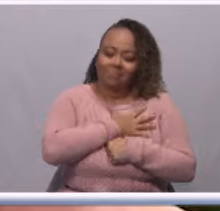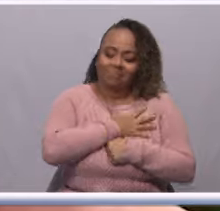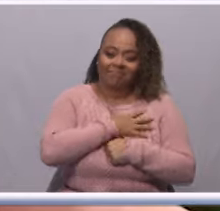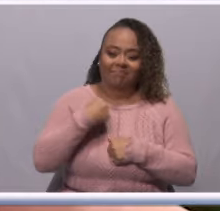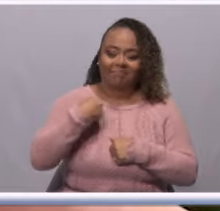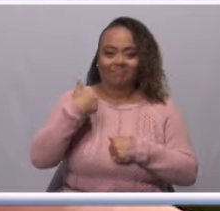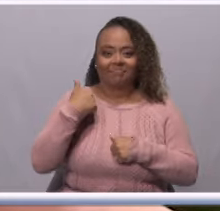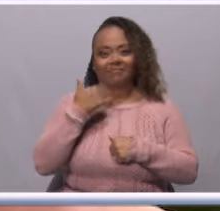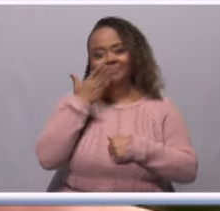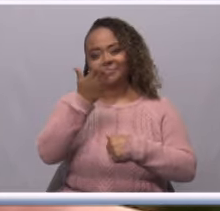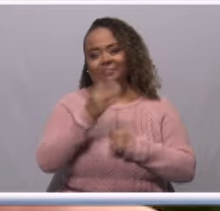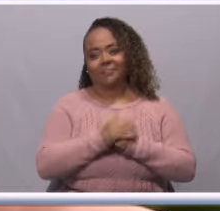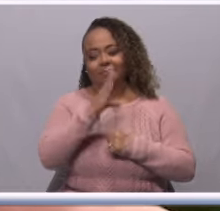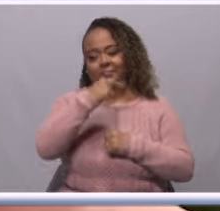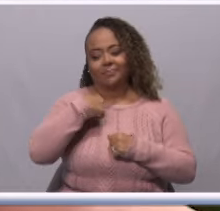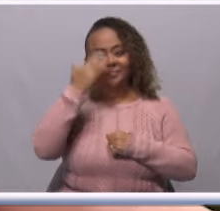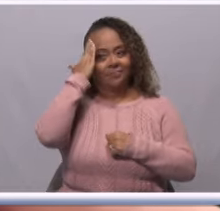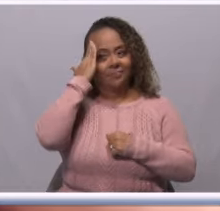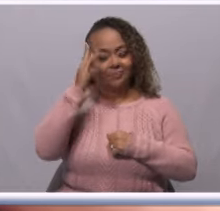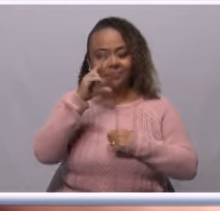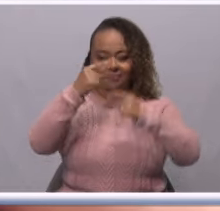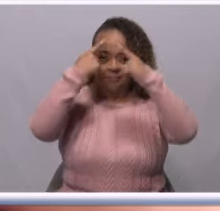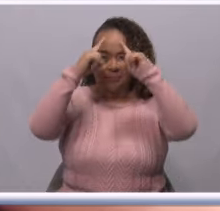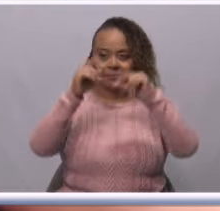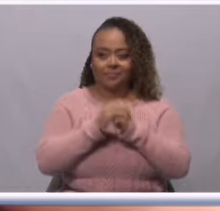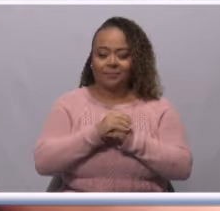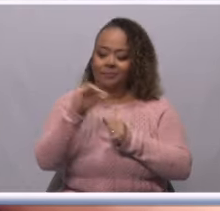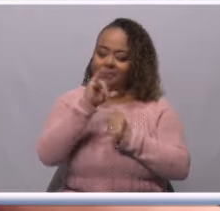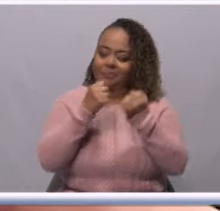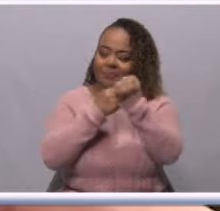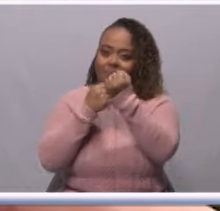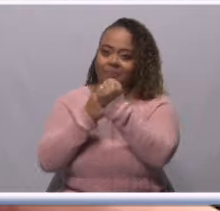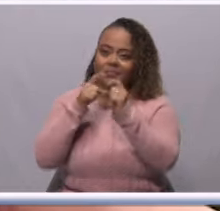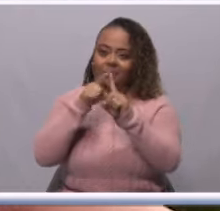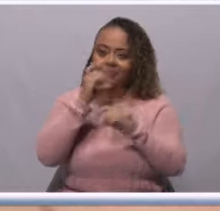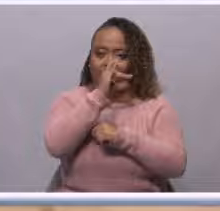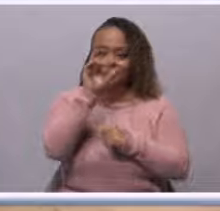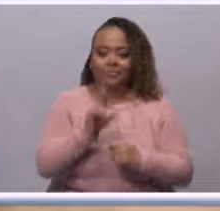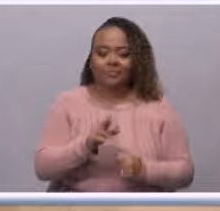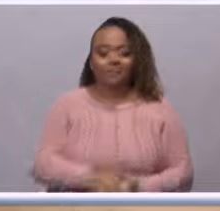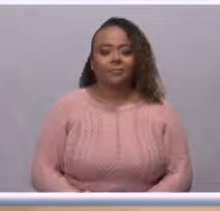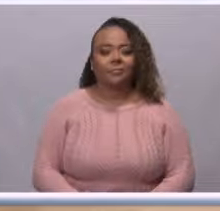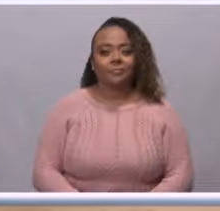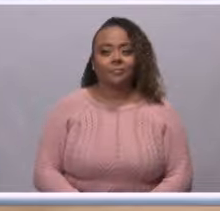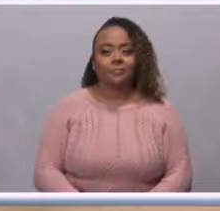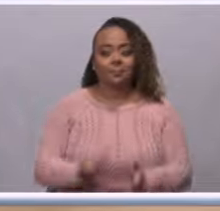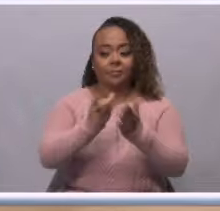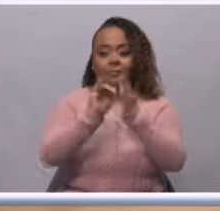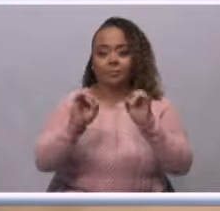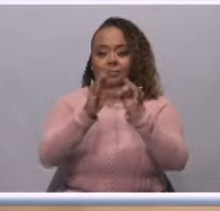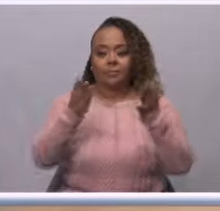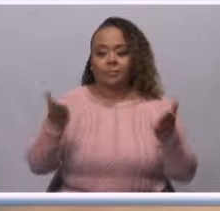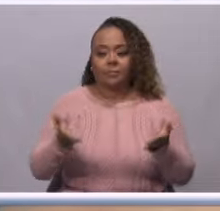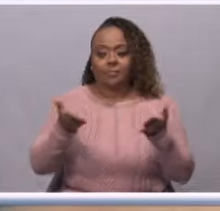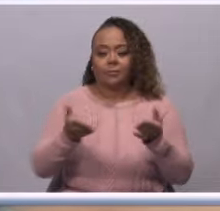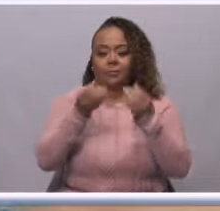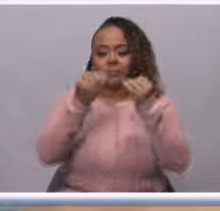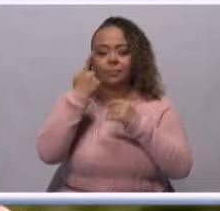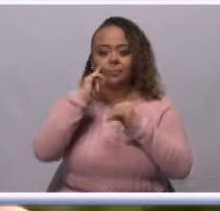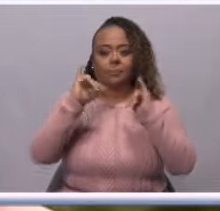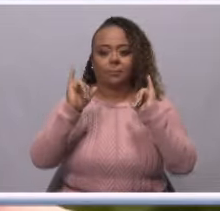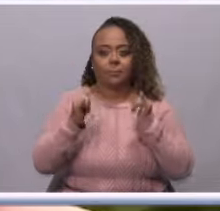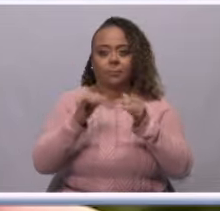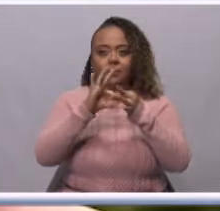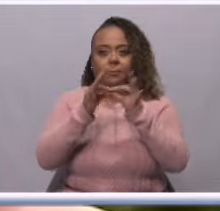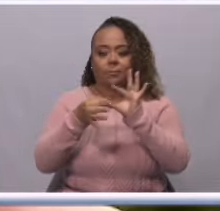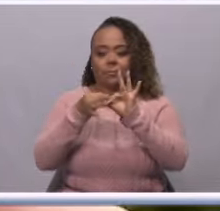allá y sé que si no lo logran, sé que igual me van a estar apoyando desde Costa Rica. Y esto, por supuesto, motiva mucho a Alondra para los Juegos Olímpicos.